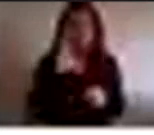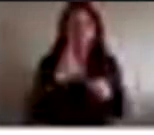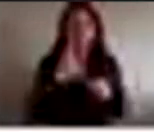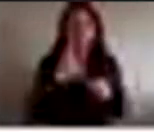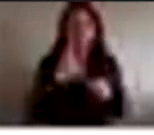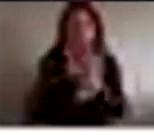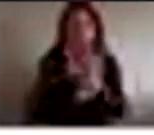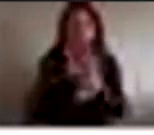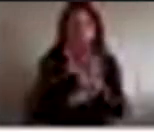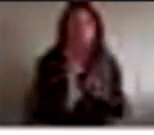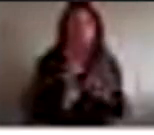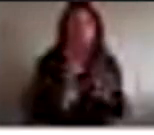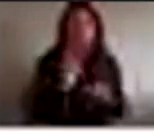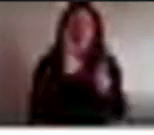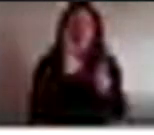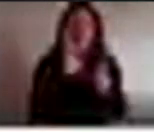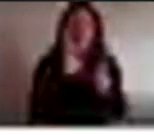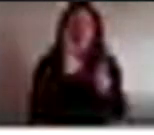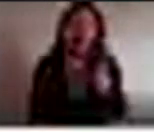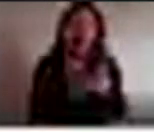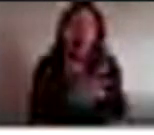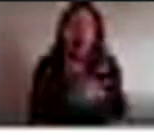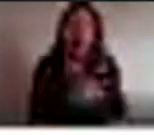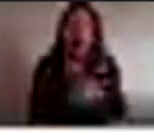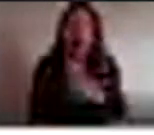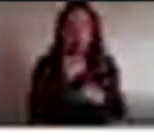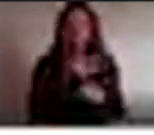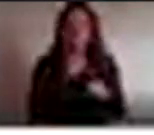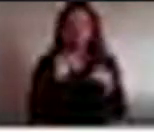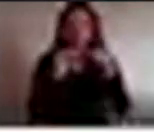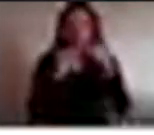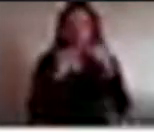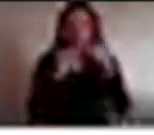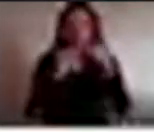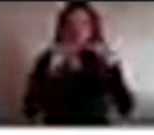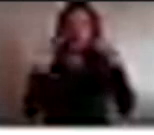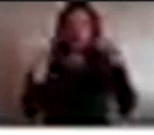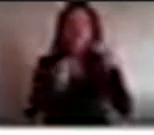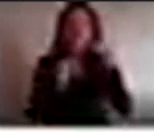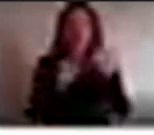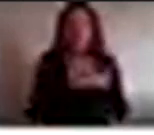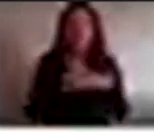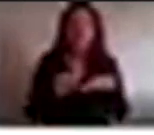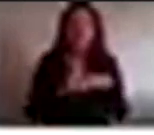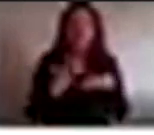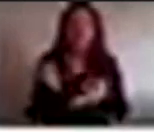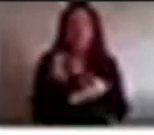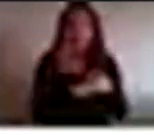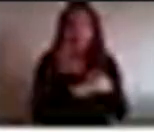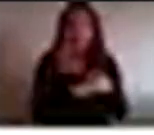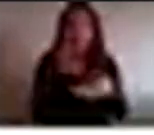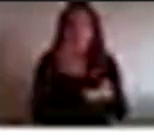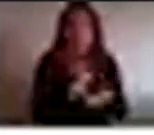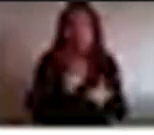después el subsecretario me va a decir que me va a cobrar derechos de autor, pero me agarro siempre de ese ejemplo